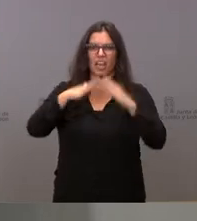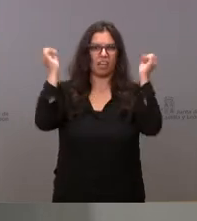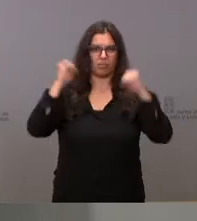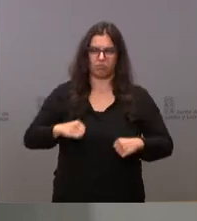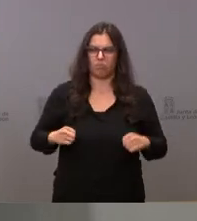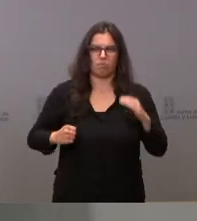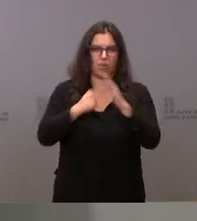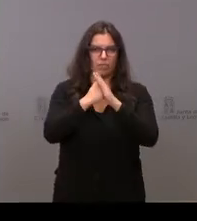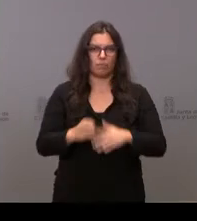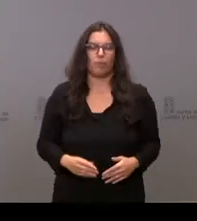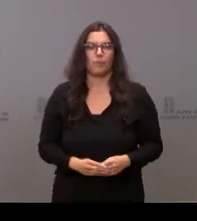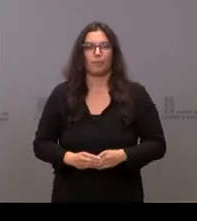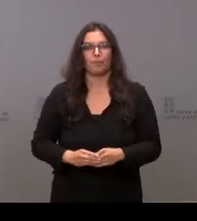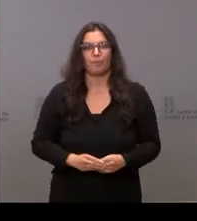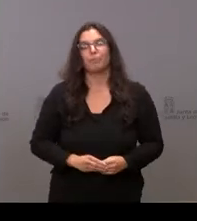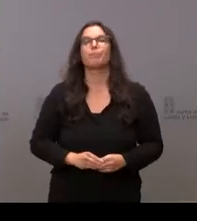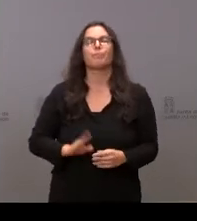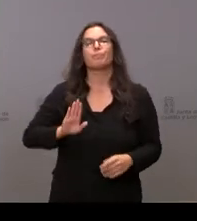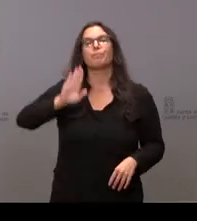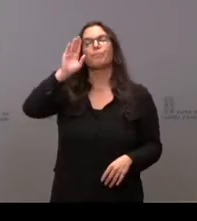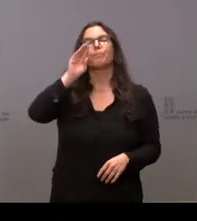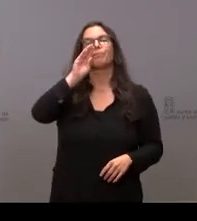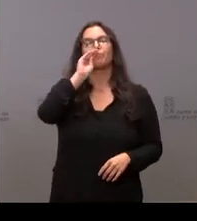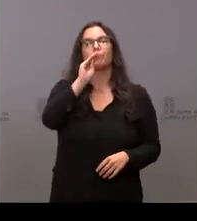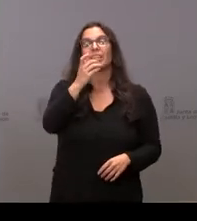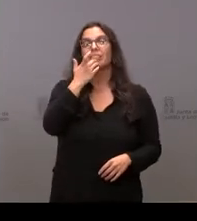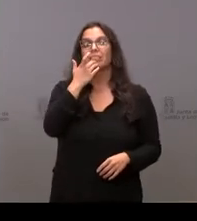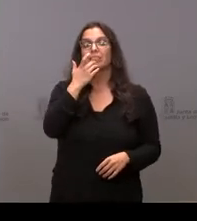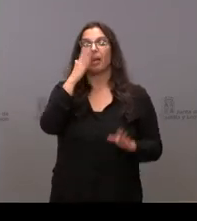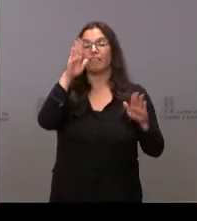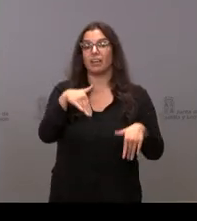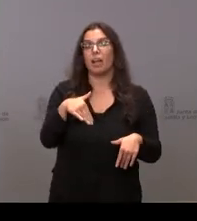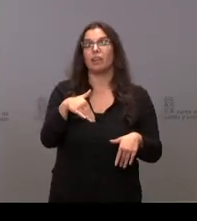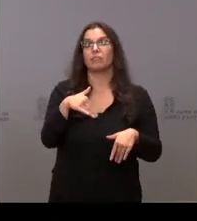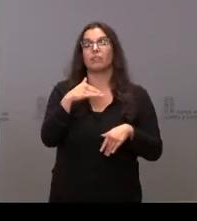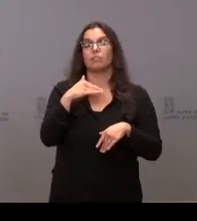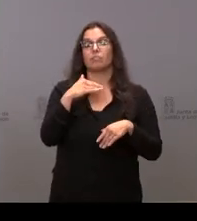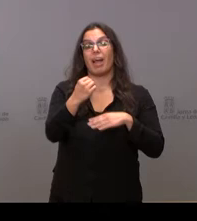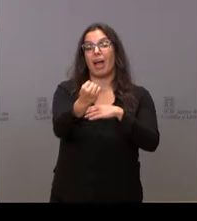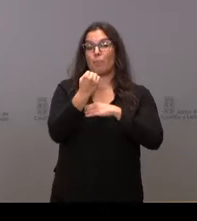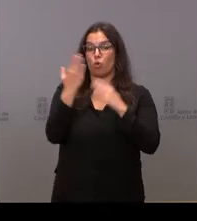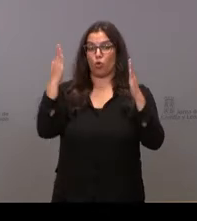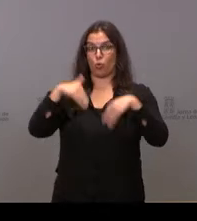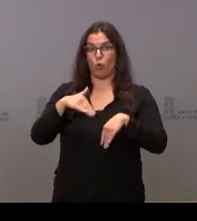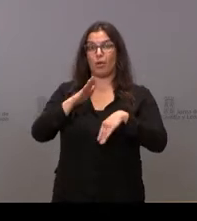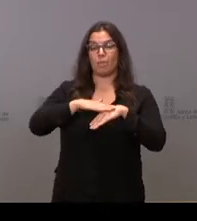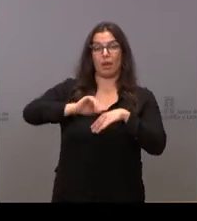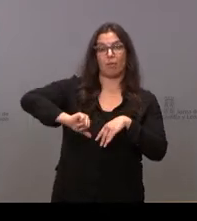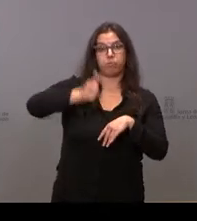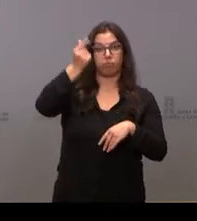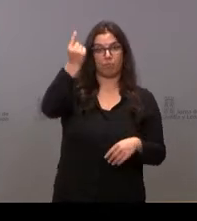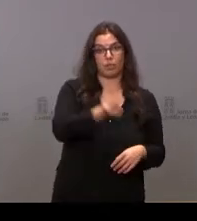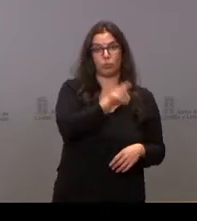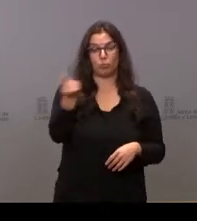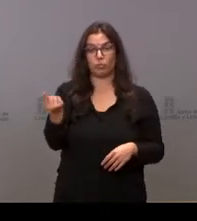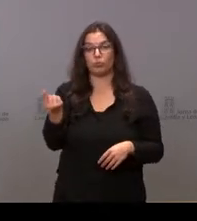posible. ¿Usted entendería que en caso de no producirse el apoyo necesario para sacar adelante las cuentas para 2022,